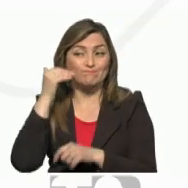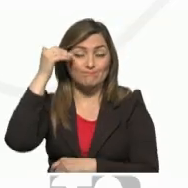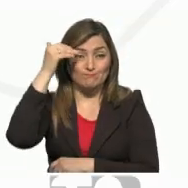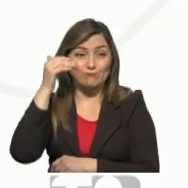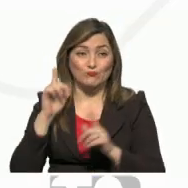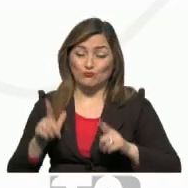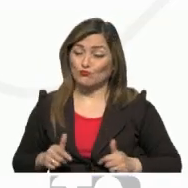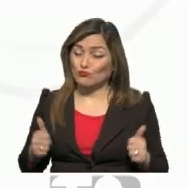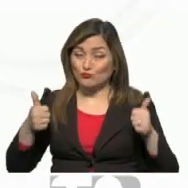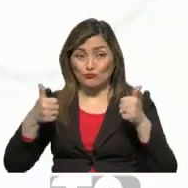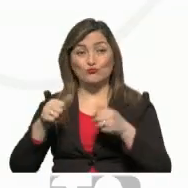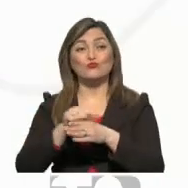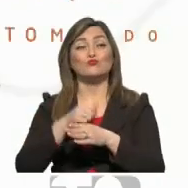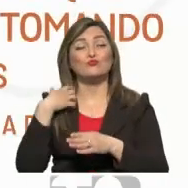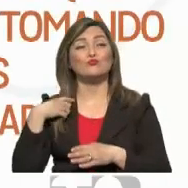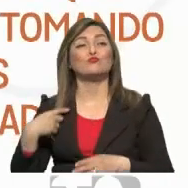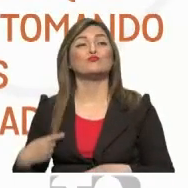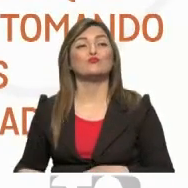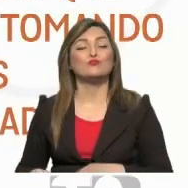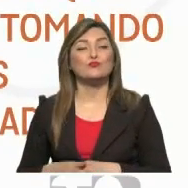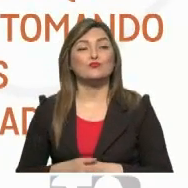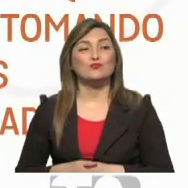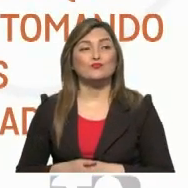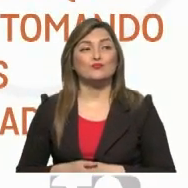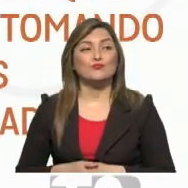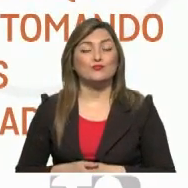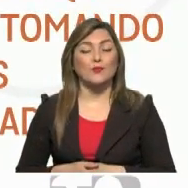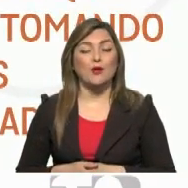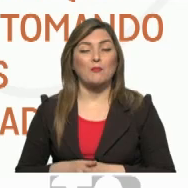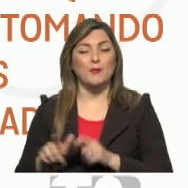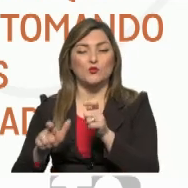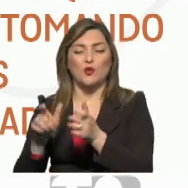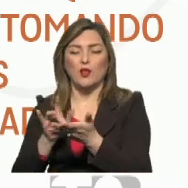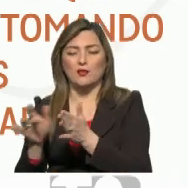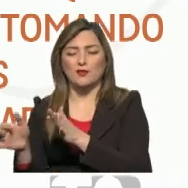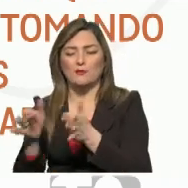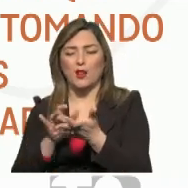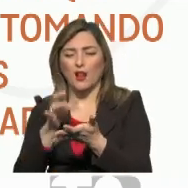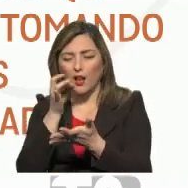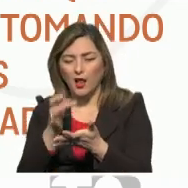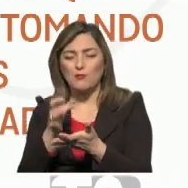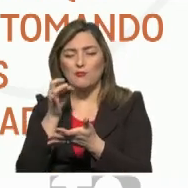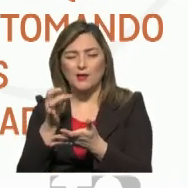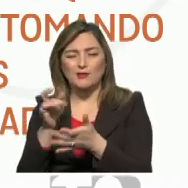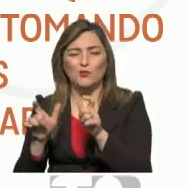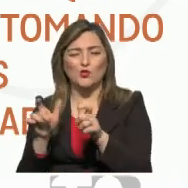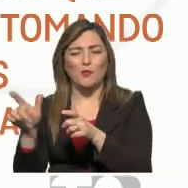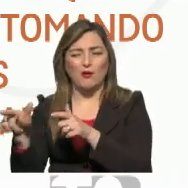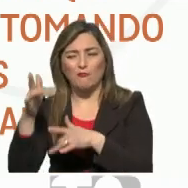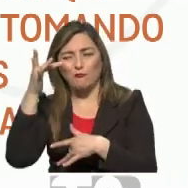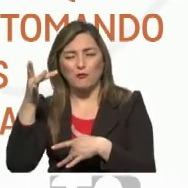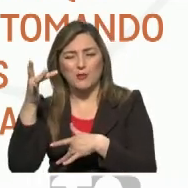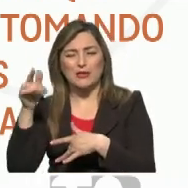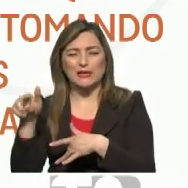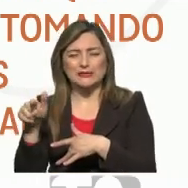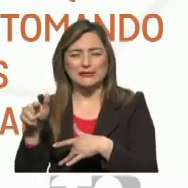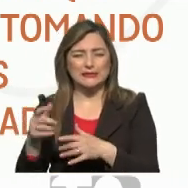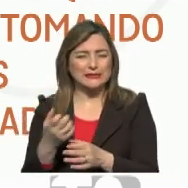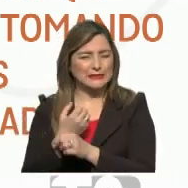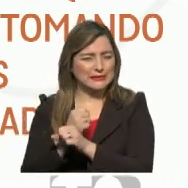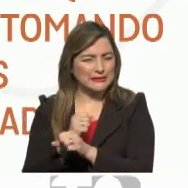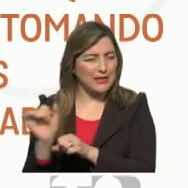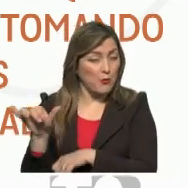sanos en los ensayos clínicos, se desconoce si la respuesta inmunitaria es tan sólida en los pacientes con enfermedades